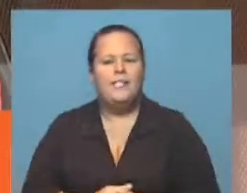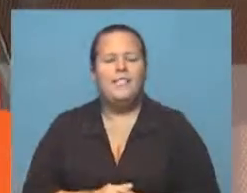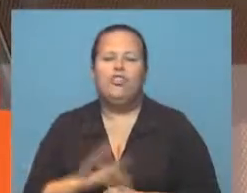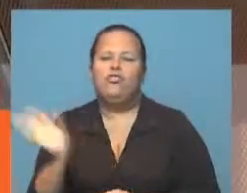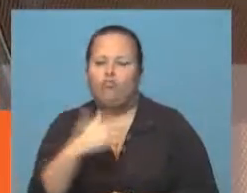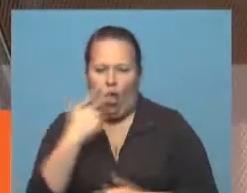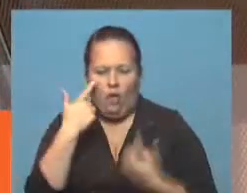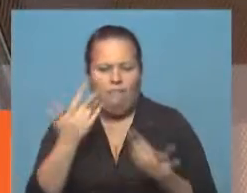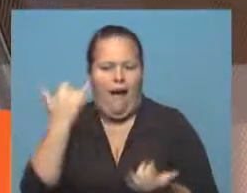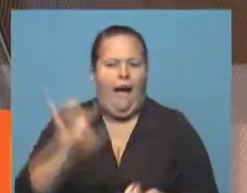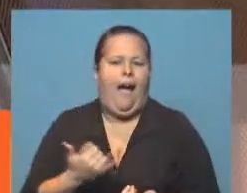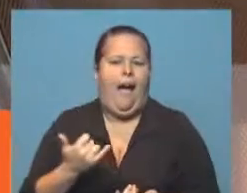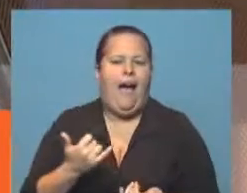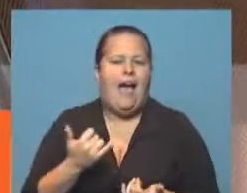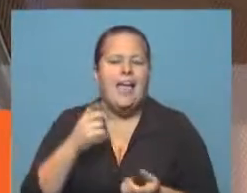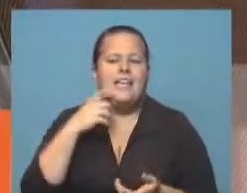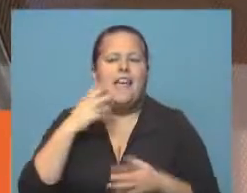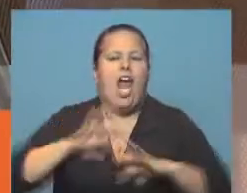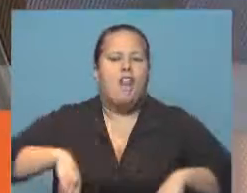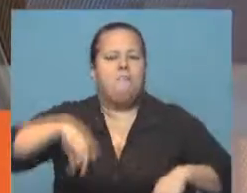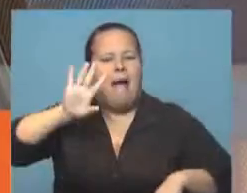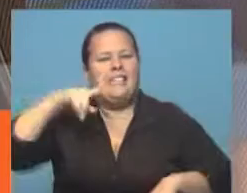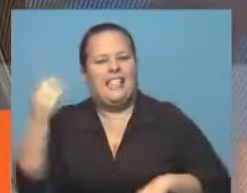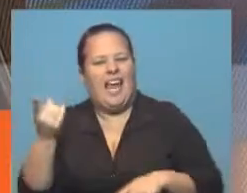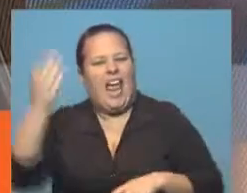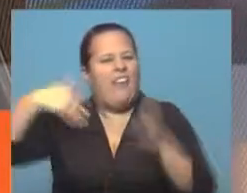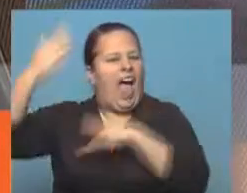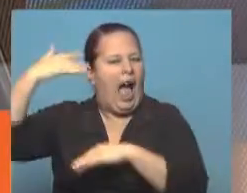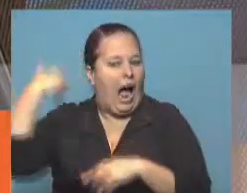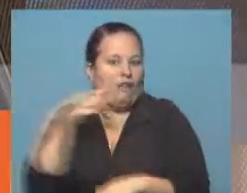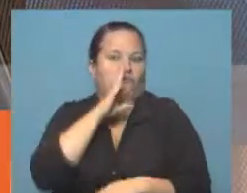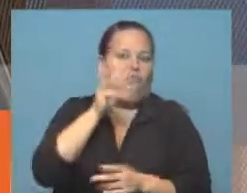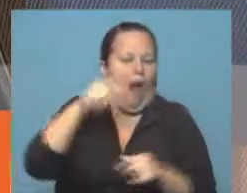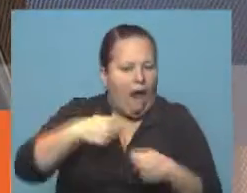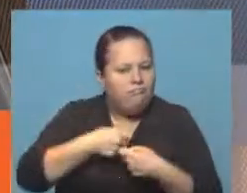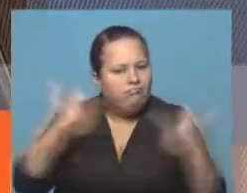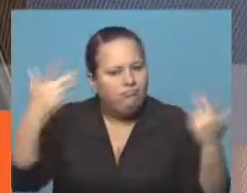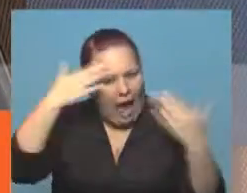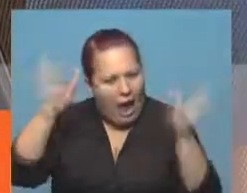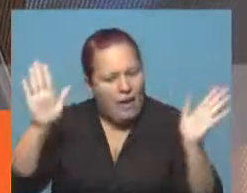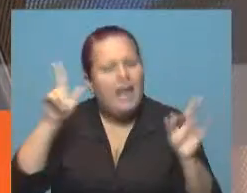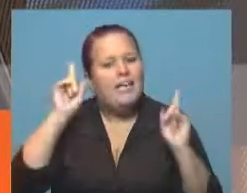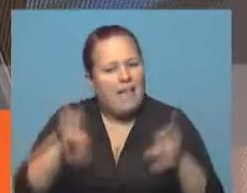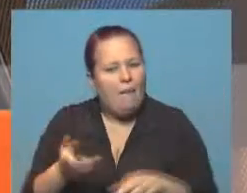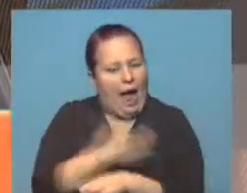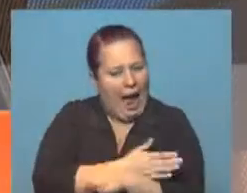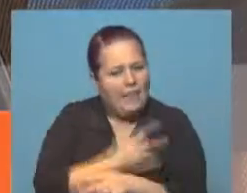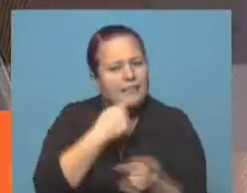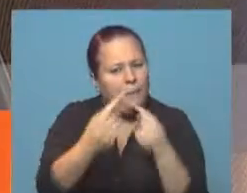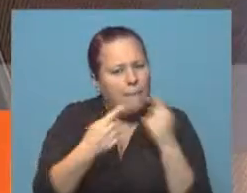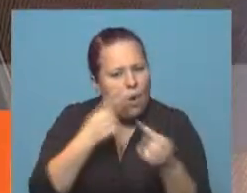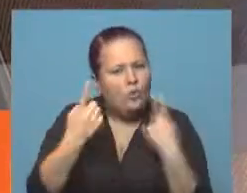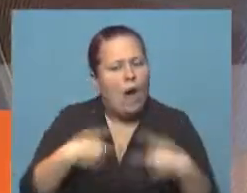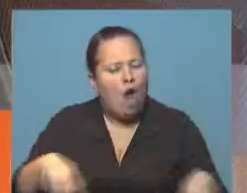todos expuestos a un nivel de erotismo mucho mayor que el de generaciones anteriores. Y entran entonces antes a preguntar